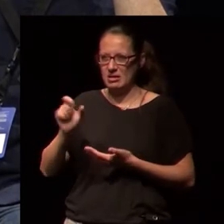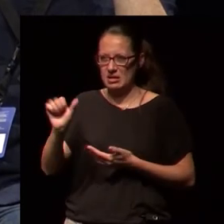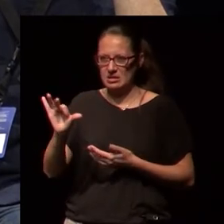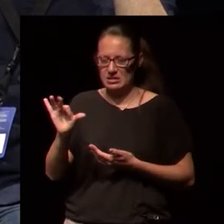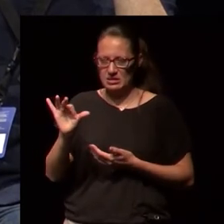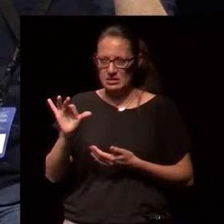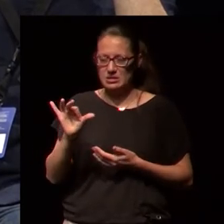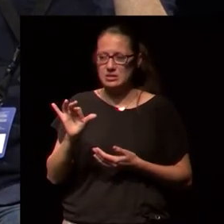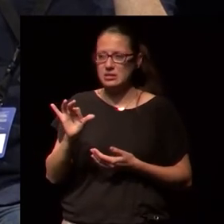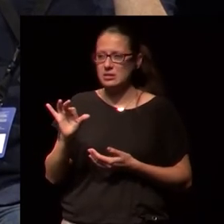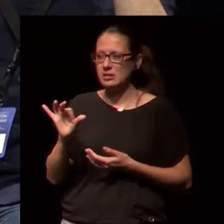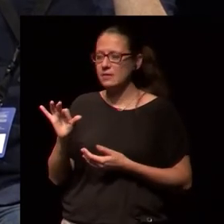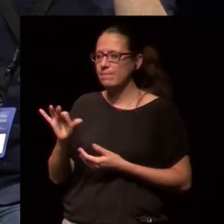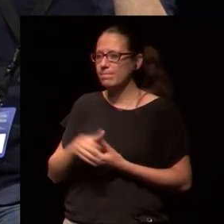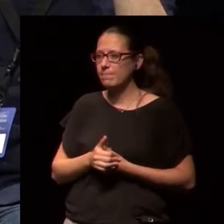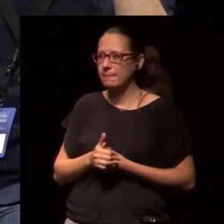con